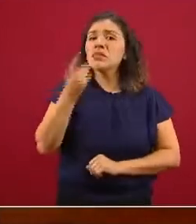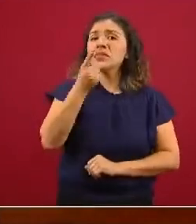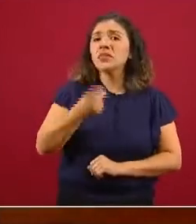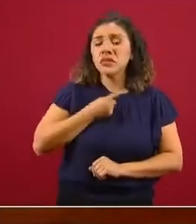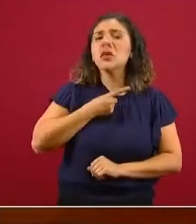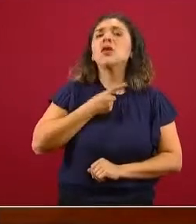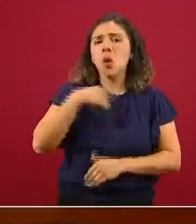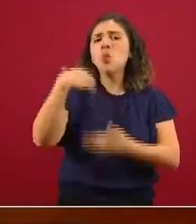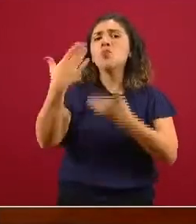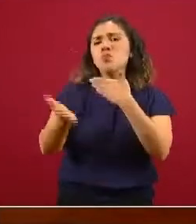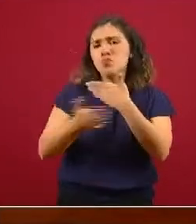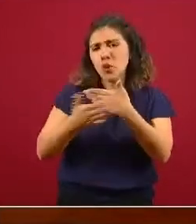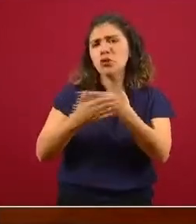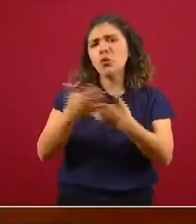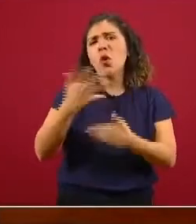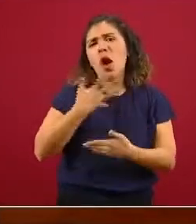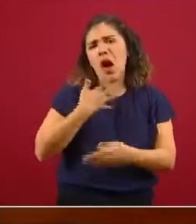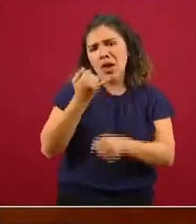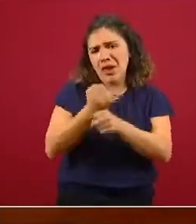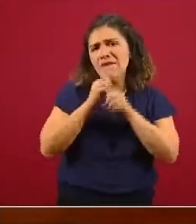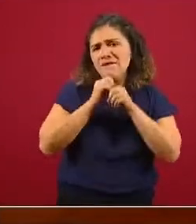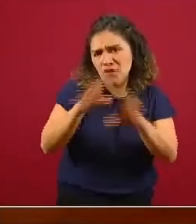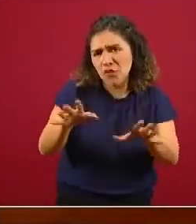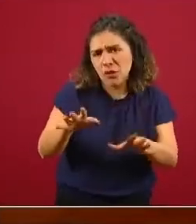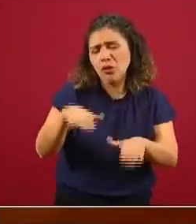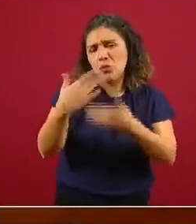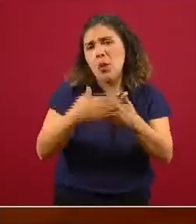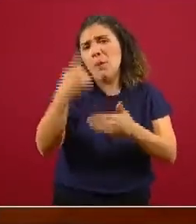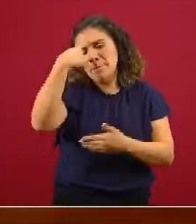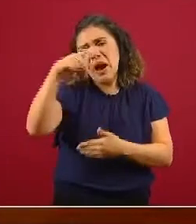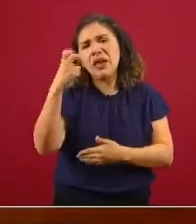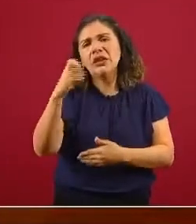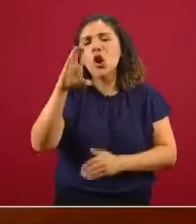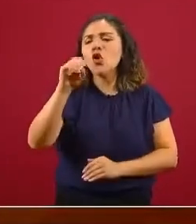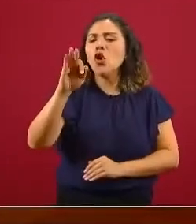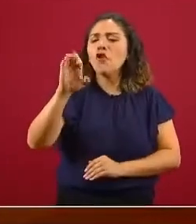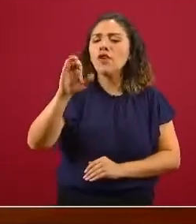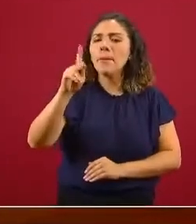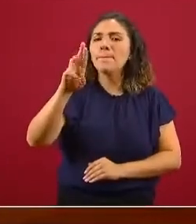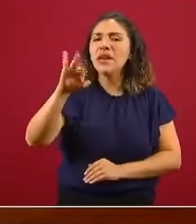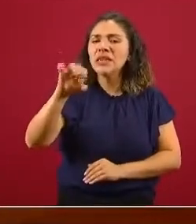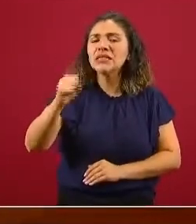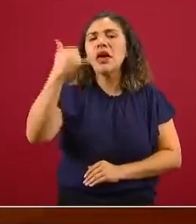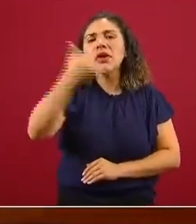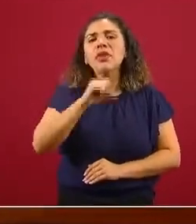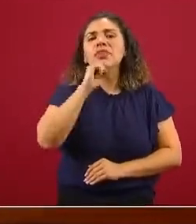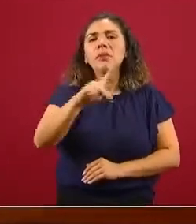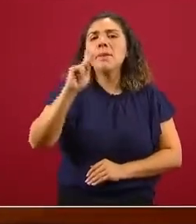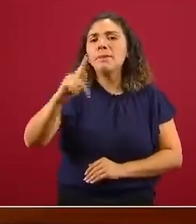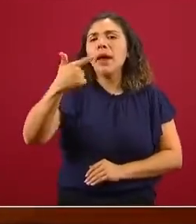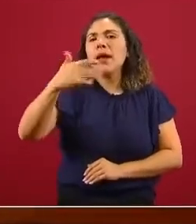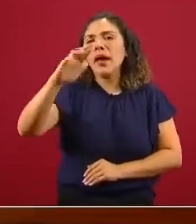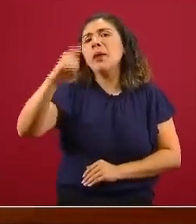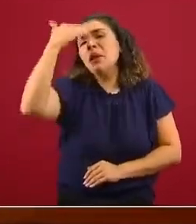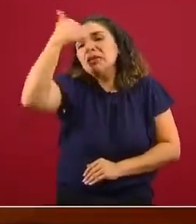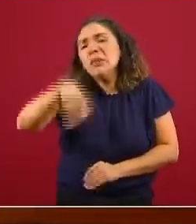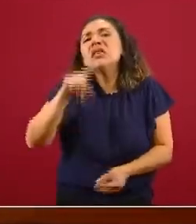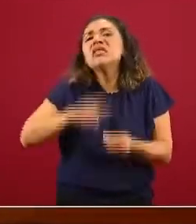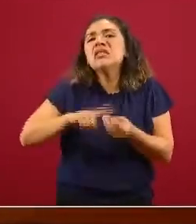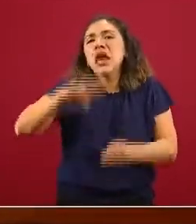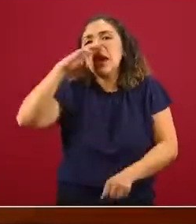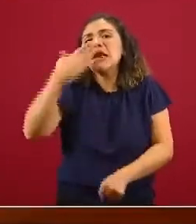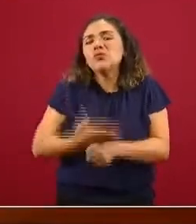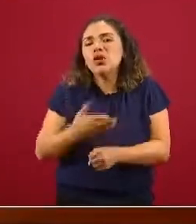dijo que nos iban a dar posteriormente la información acerca de COFEPRIS y acerca de la PGR para saber quiénes